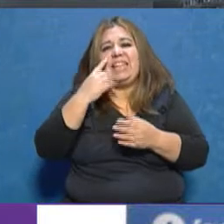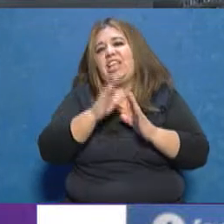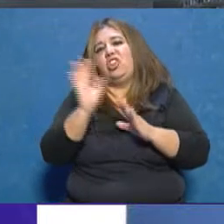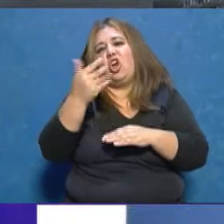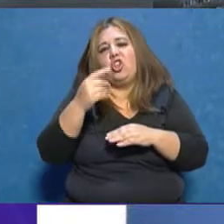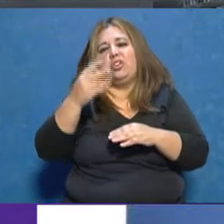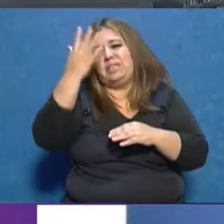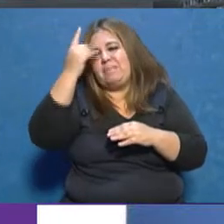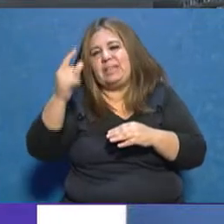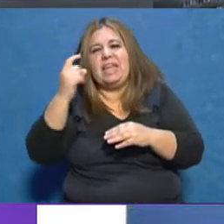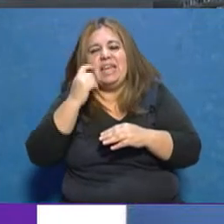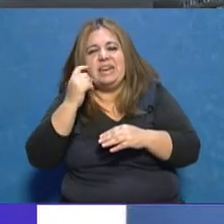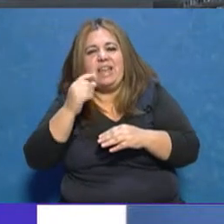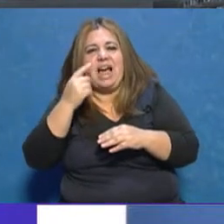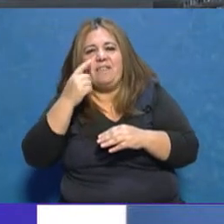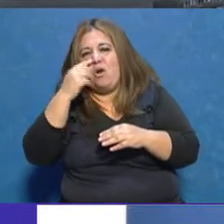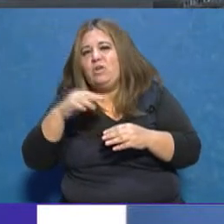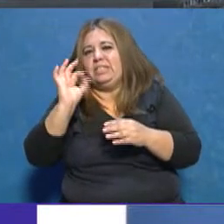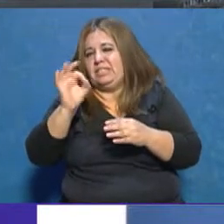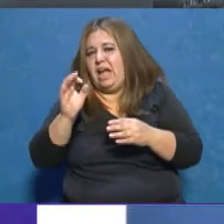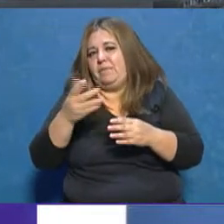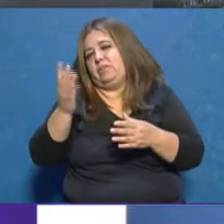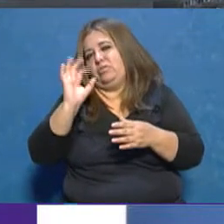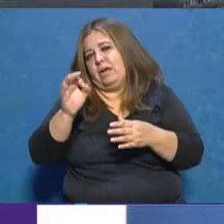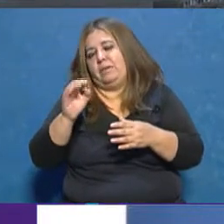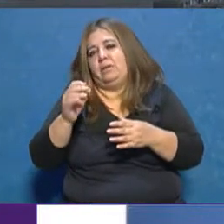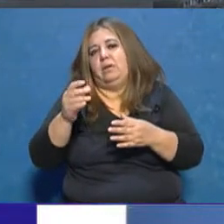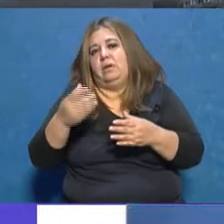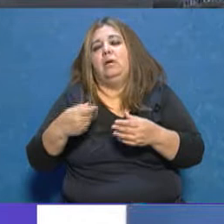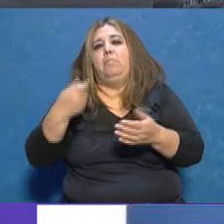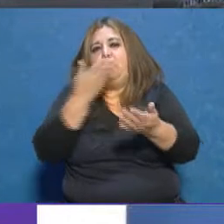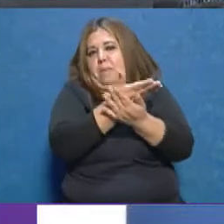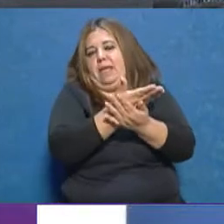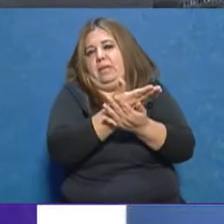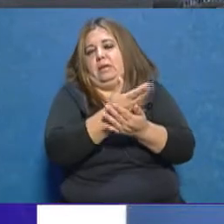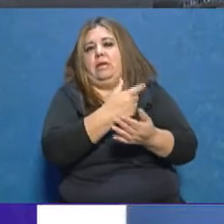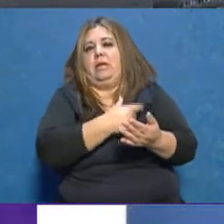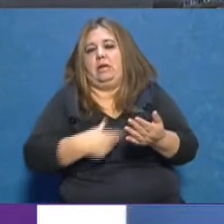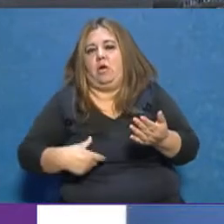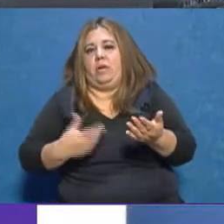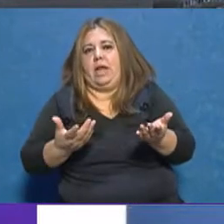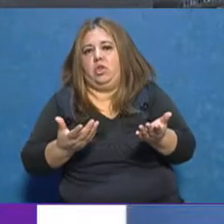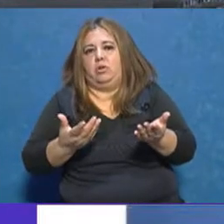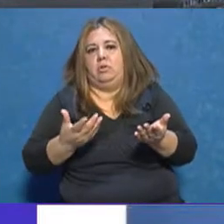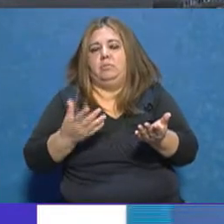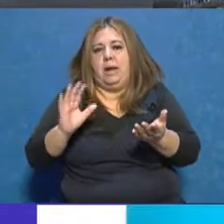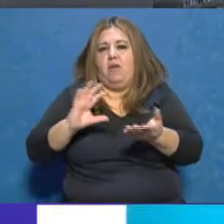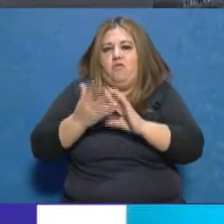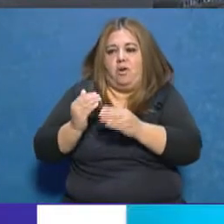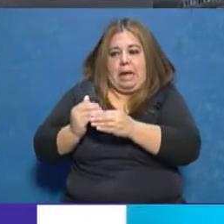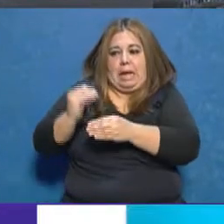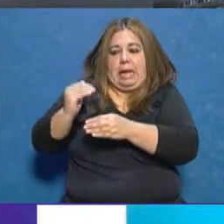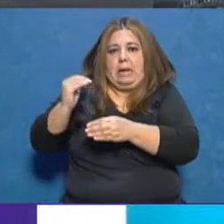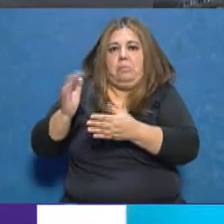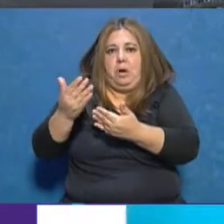los pedidos que ya han elevado al gobernador de la provincia para flexibilizar en esa región. Así que nos imaginamos que tendrán una muy